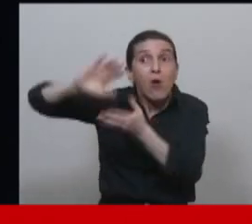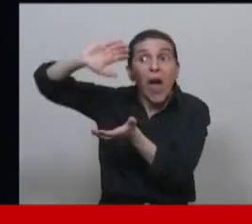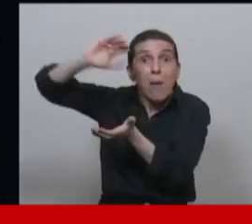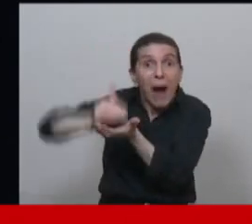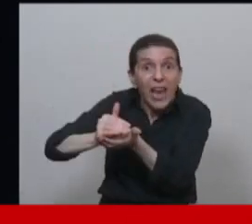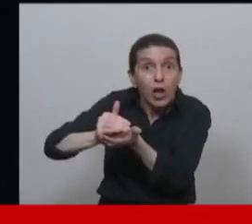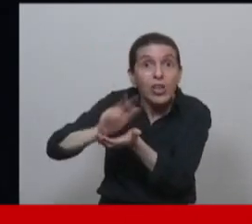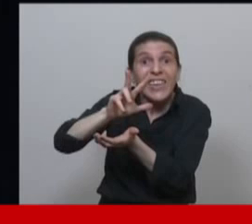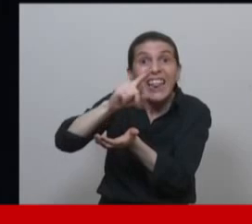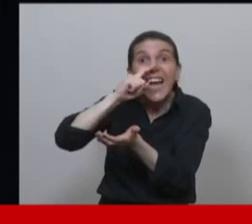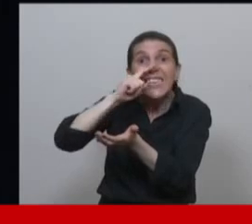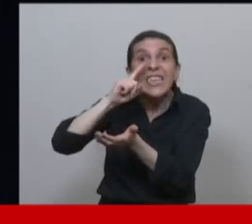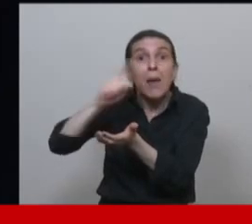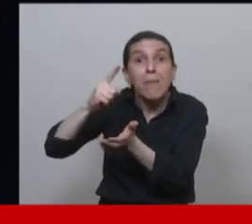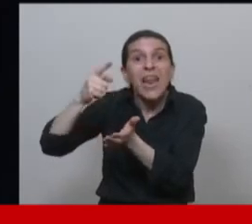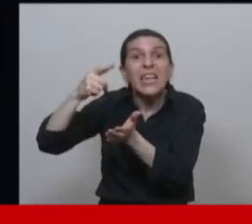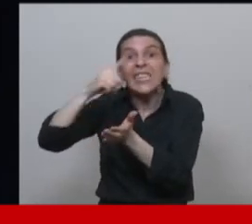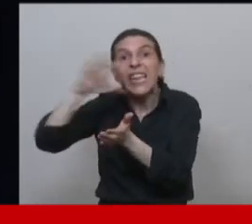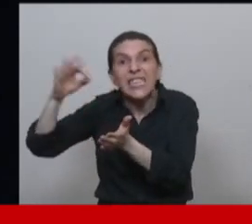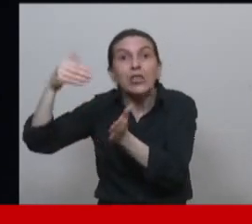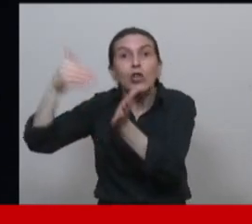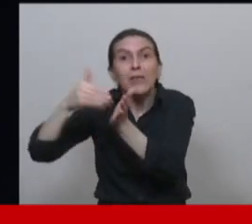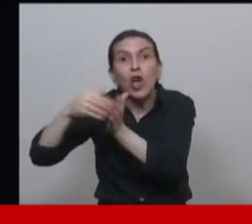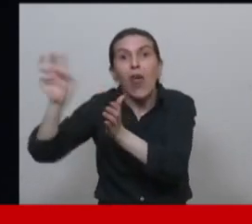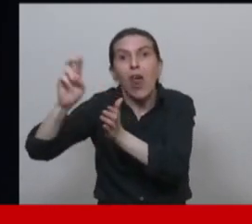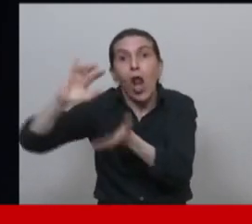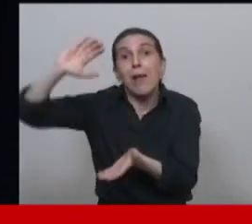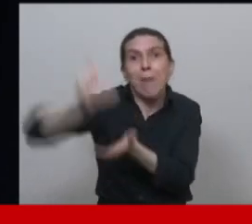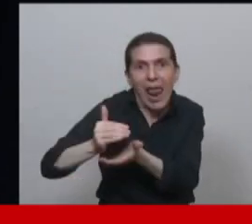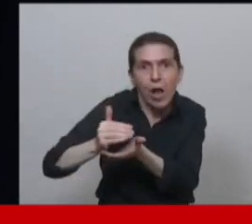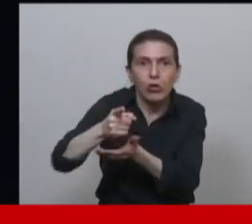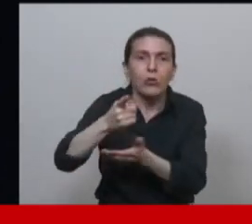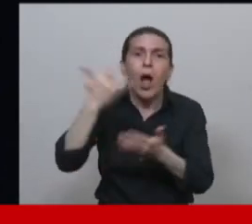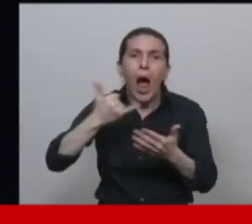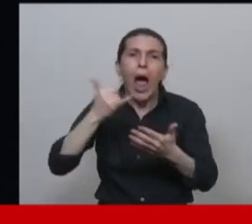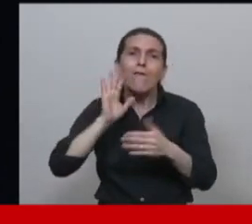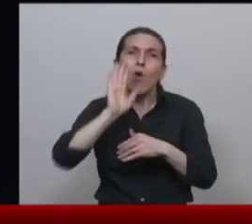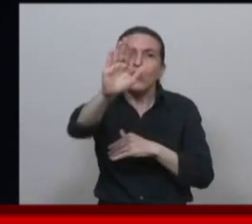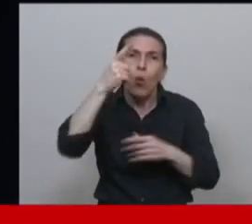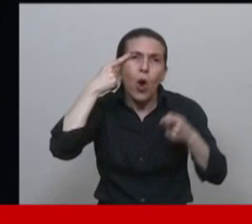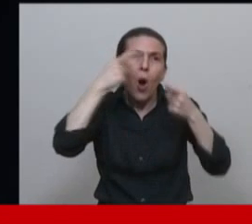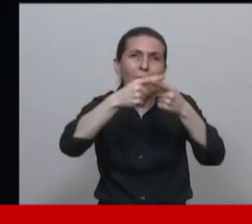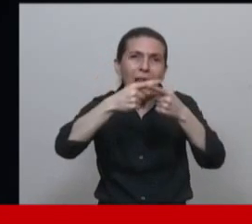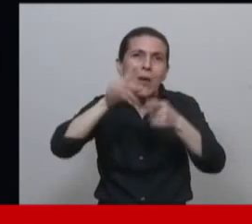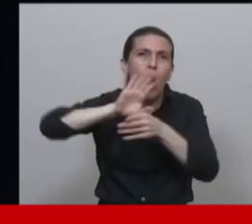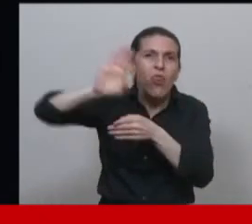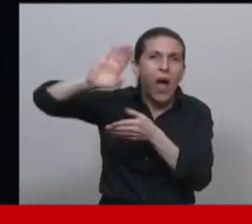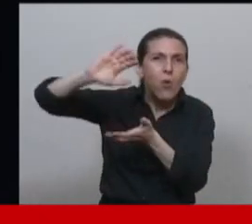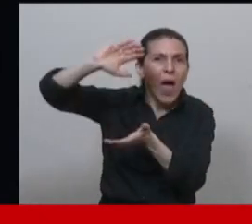37.700 millones de dólares. Vemos que vamos a tener un horizonte despejado, especialmente en el corto